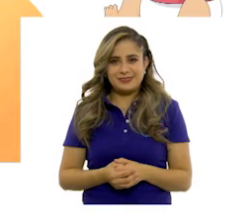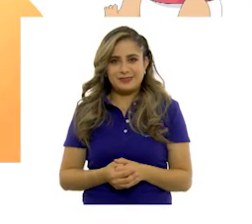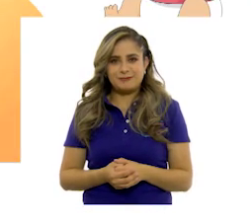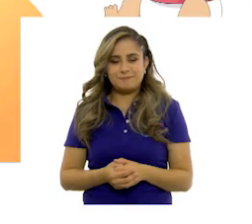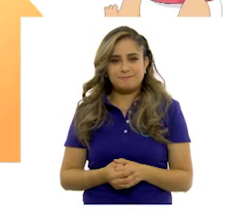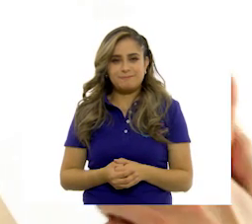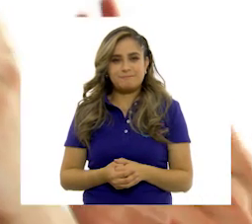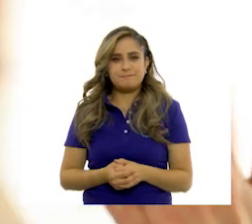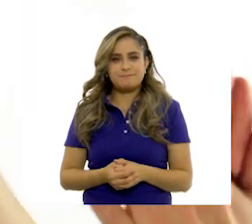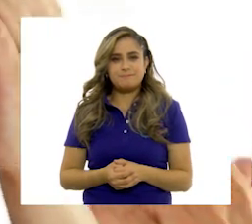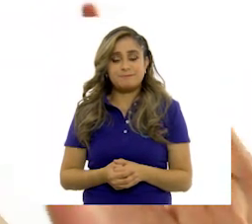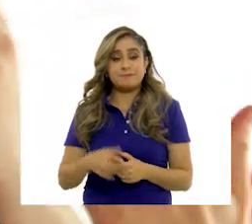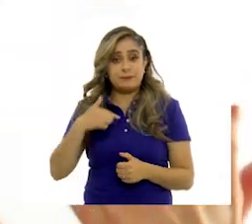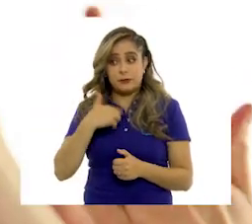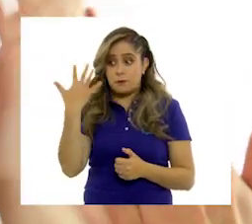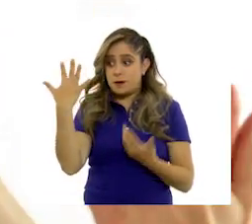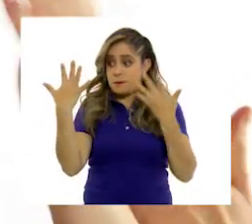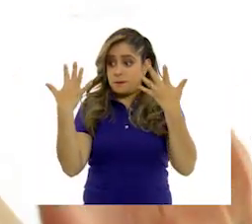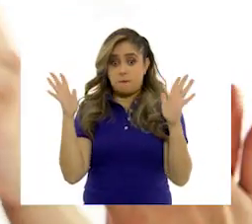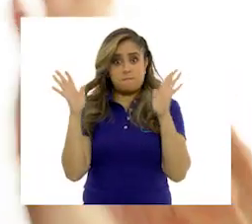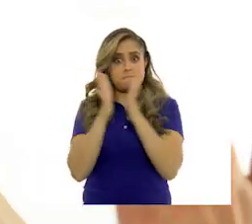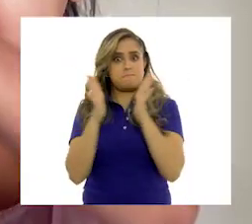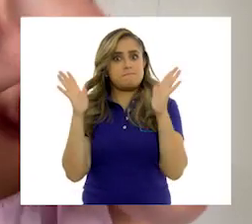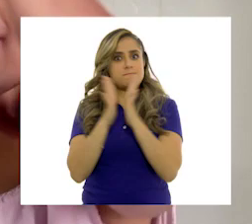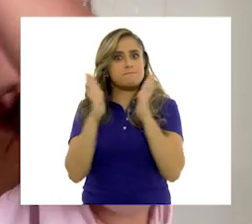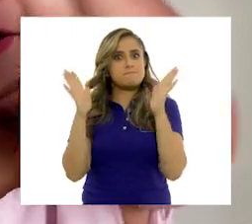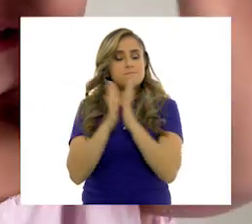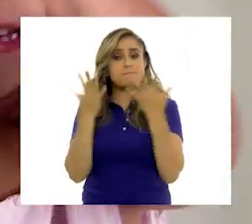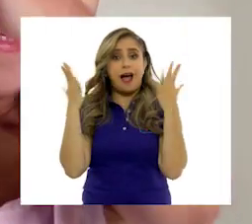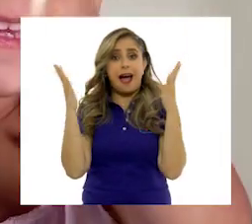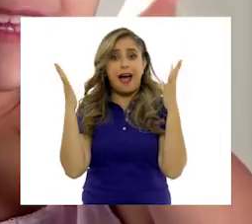Al juntar mis palmas puedo.